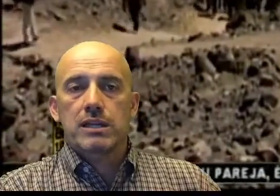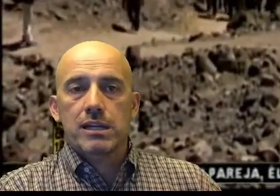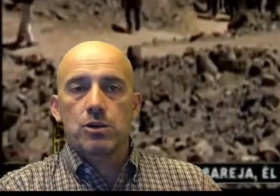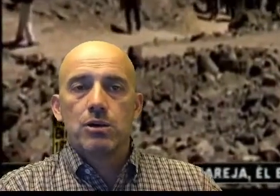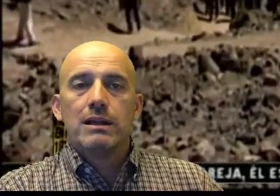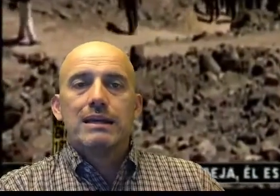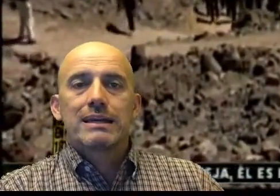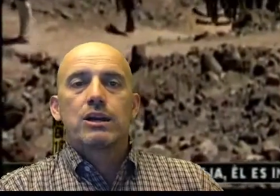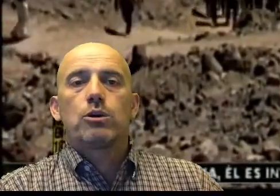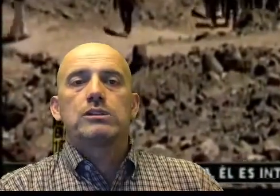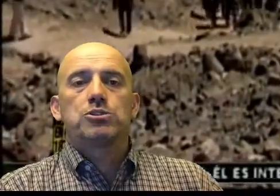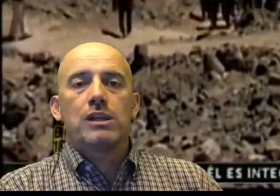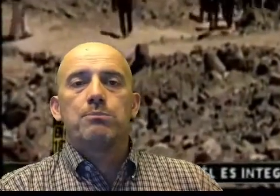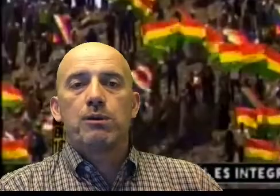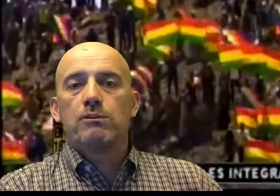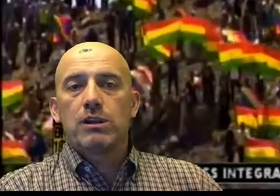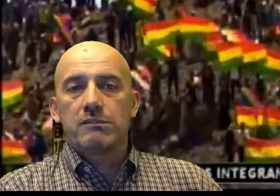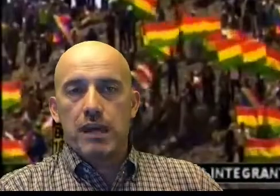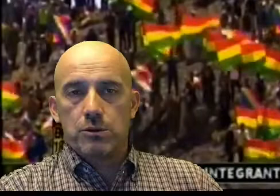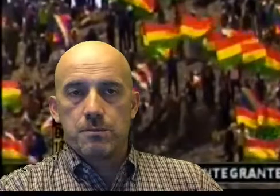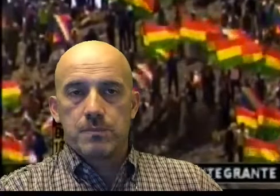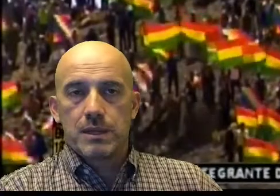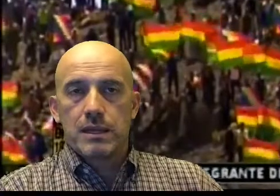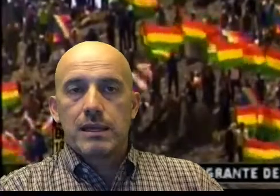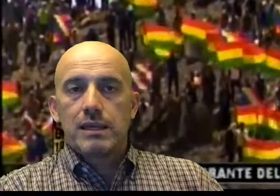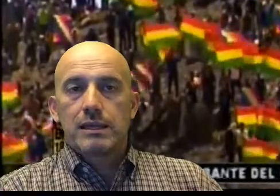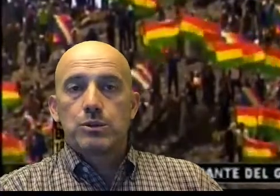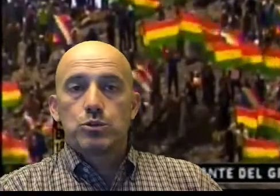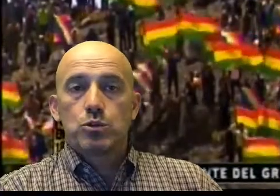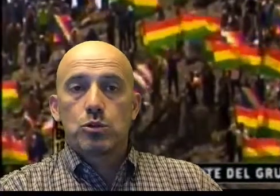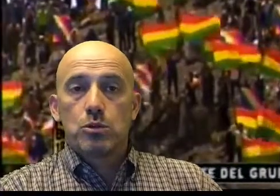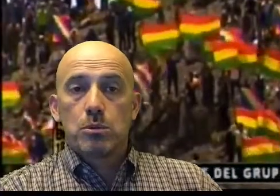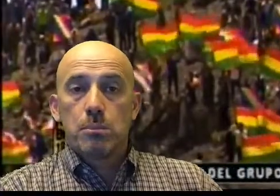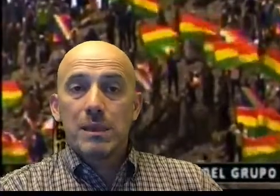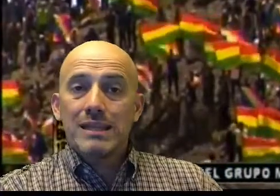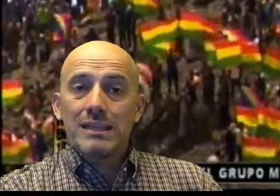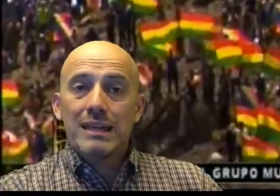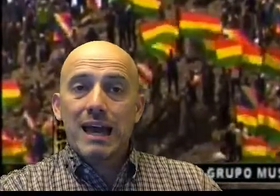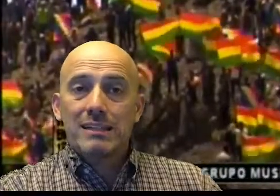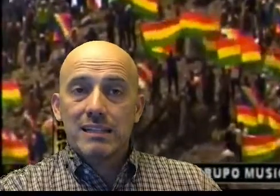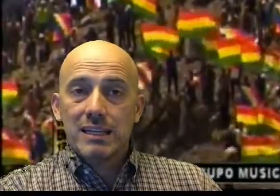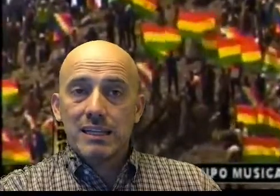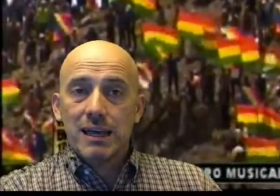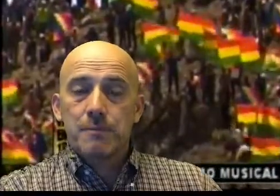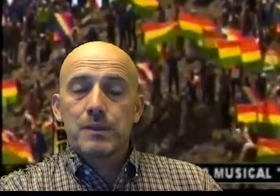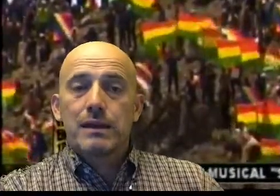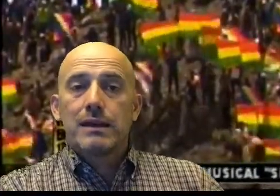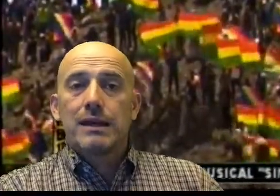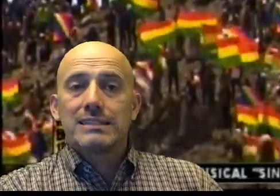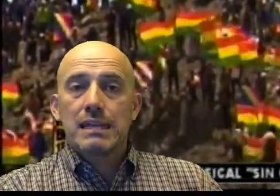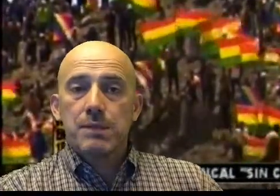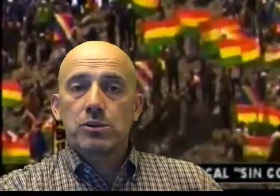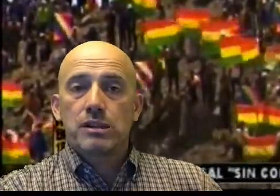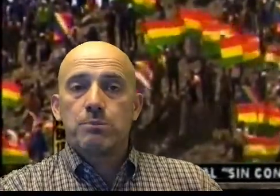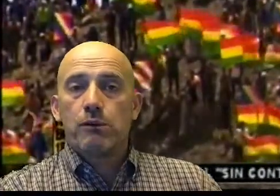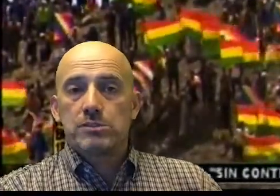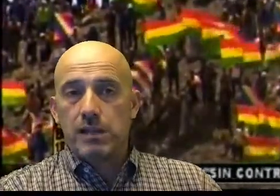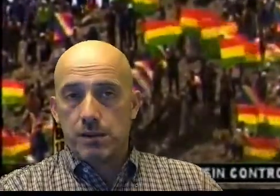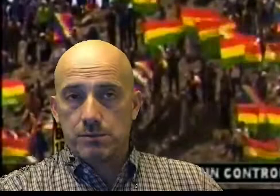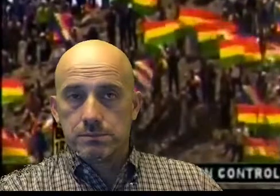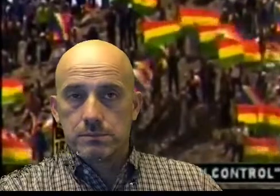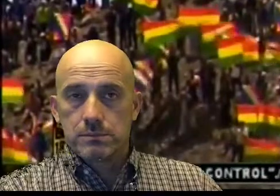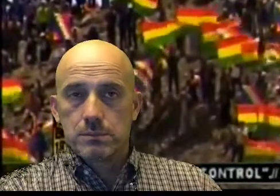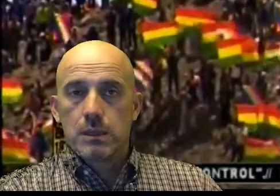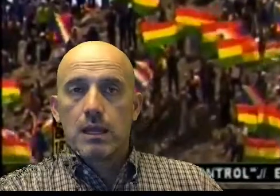enemigo externo que cohesiona al pueblo boliviano y en su mítica estrategia ese enemigo es el